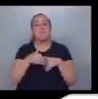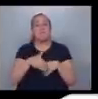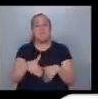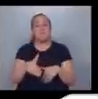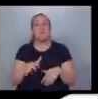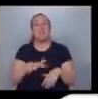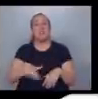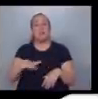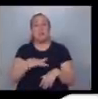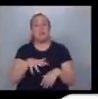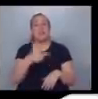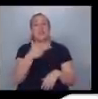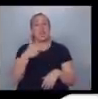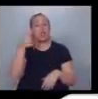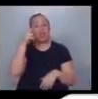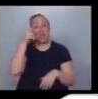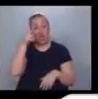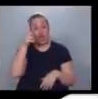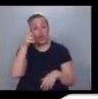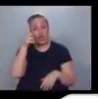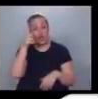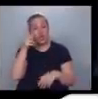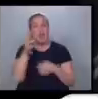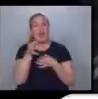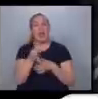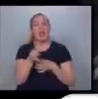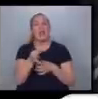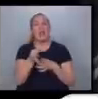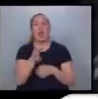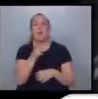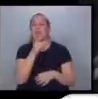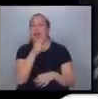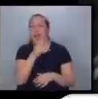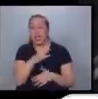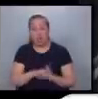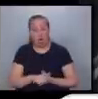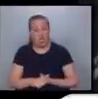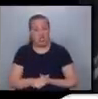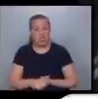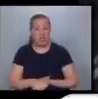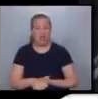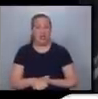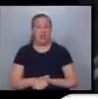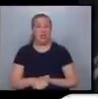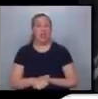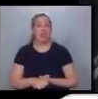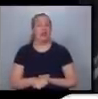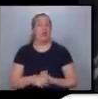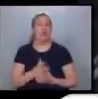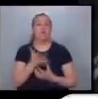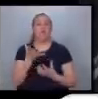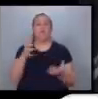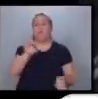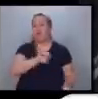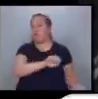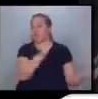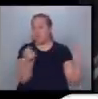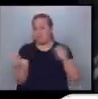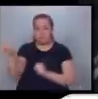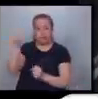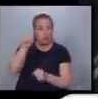38, calle Sarmiento, sería igual a la altura del kilómetro 14, pierde el control el conductor y bueno,